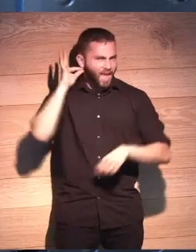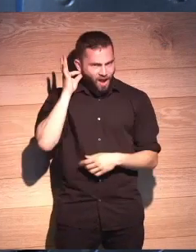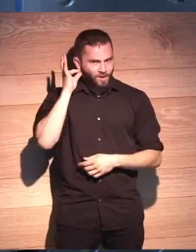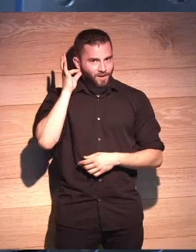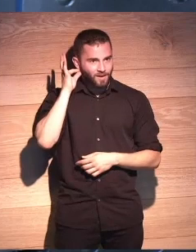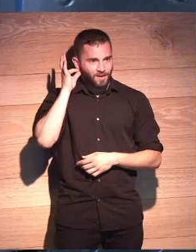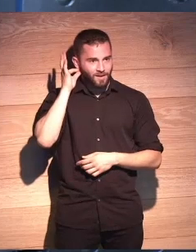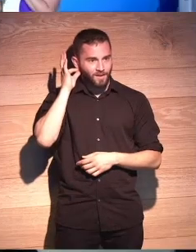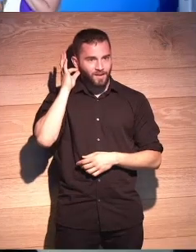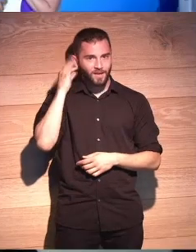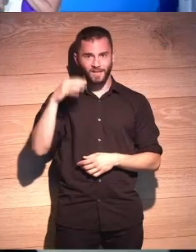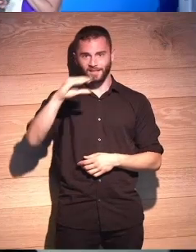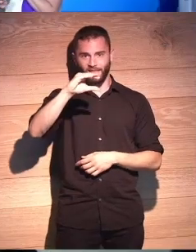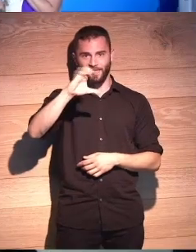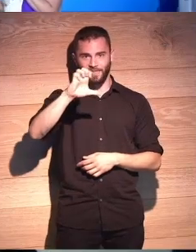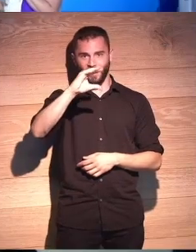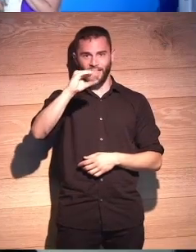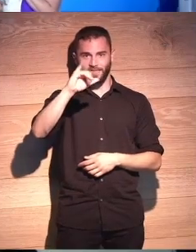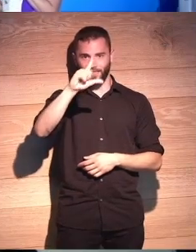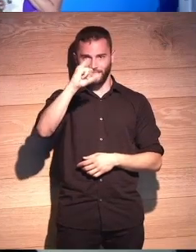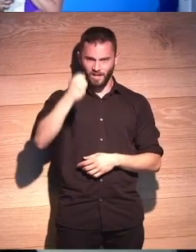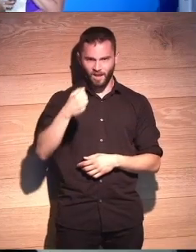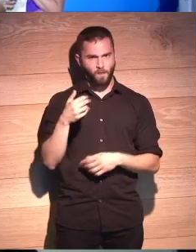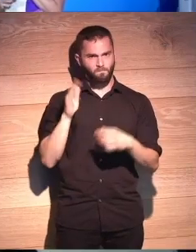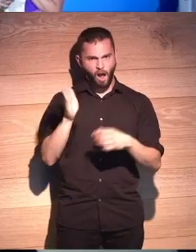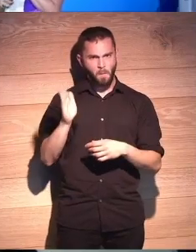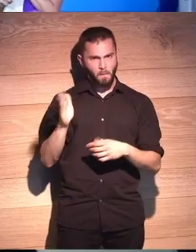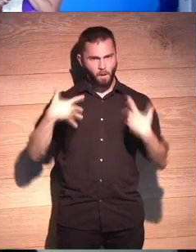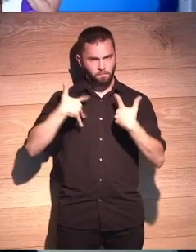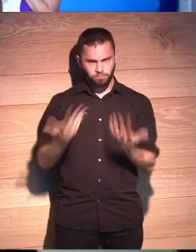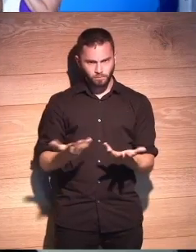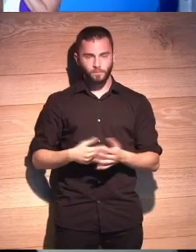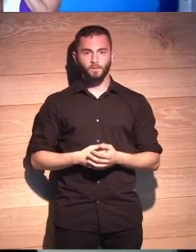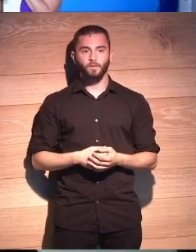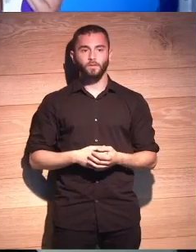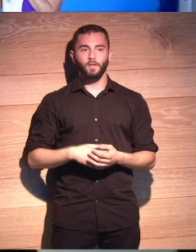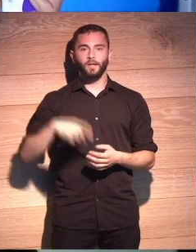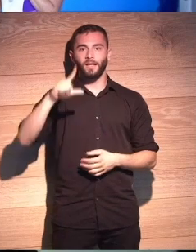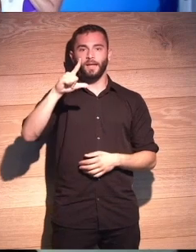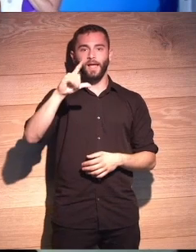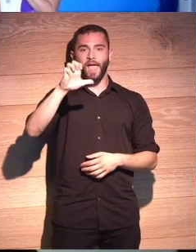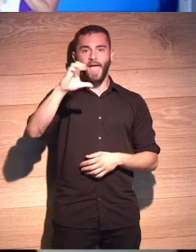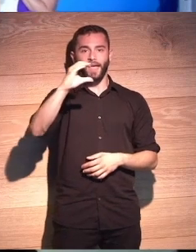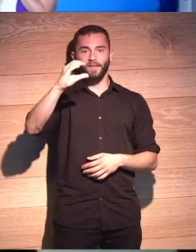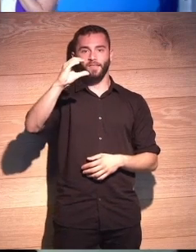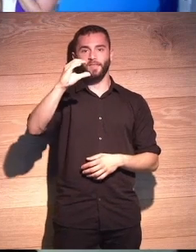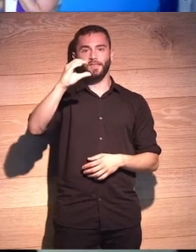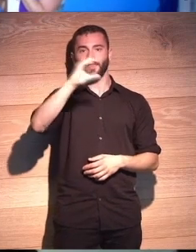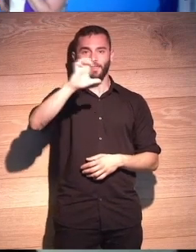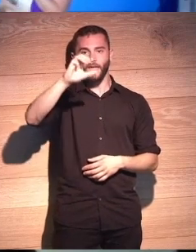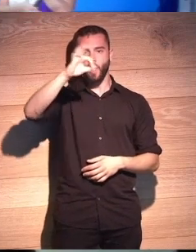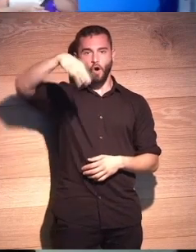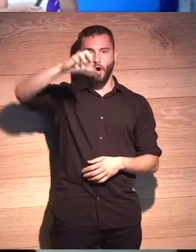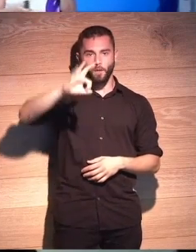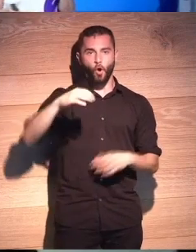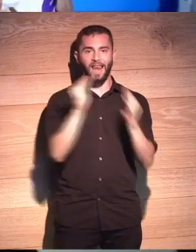todos, que es la pobre Cecilia, que la machacaron, que pintó el Ecceomo en la iglesia de Borja